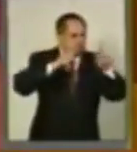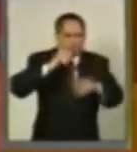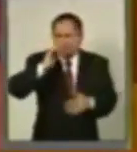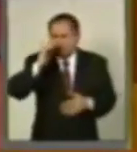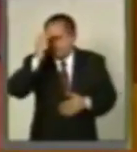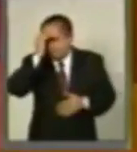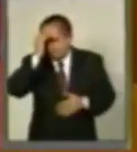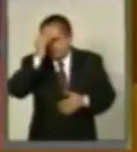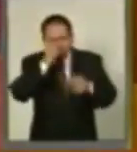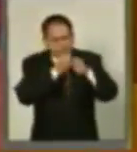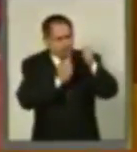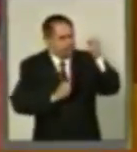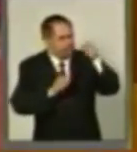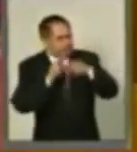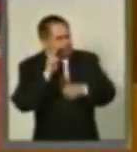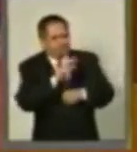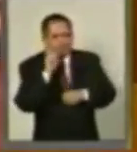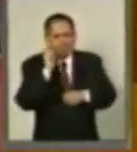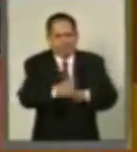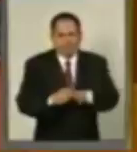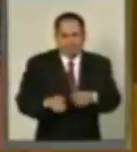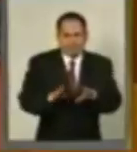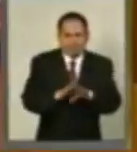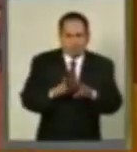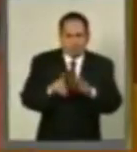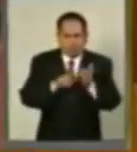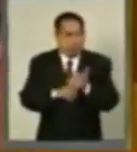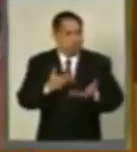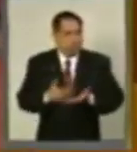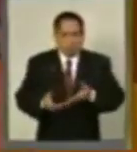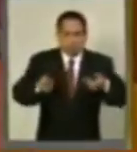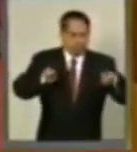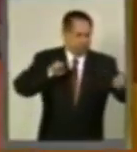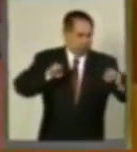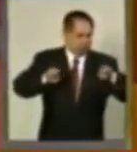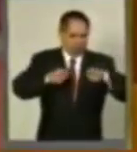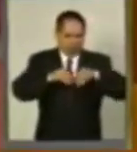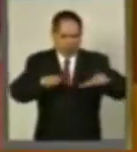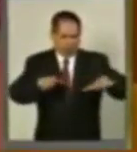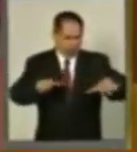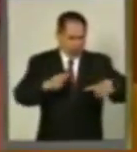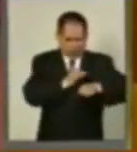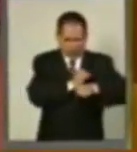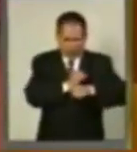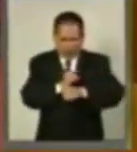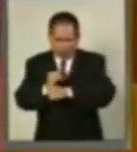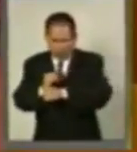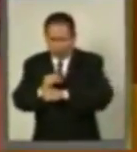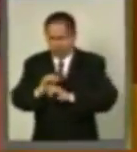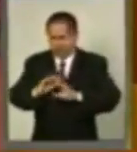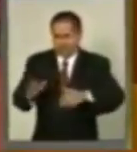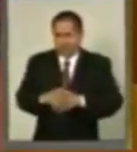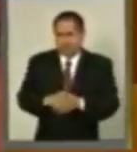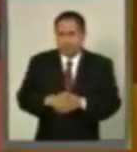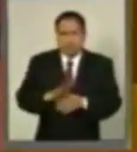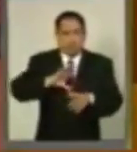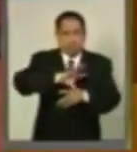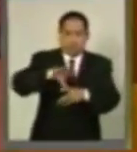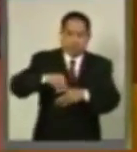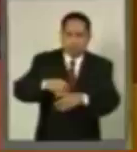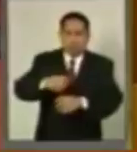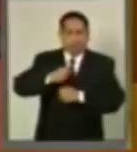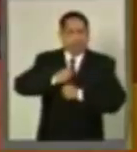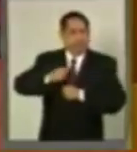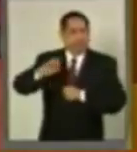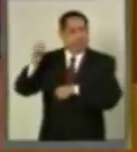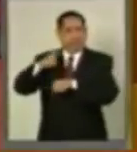conocer esas capacidades con las que hoy contamos, que no quedarán concentradas en la Federación, sino en los